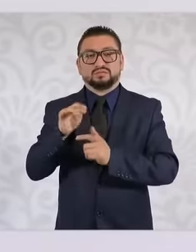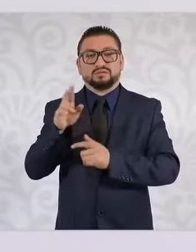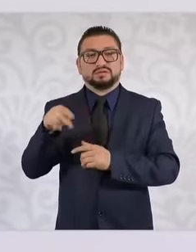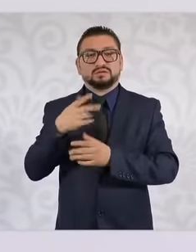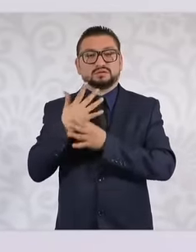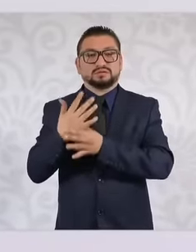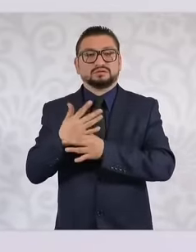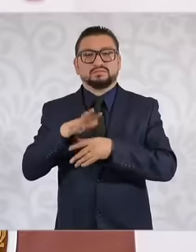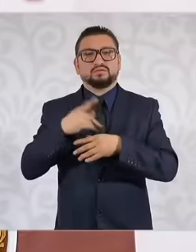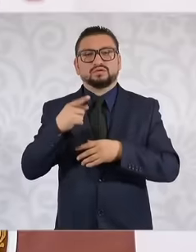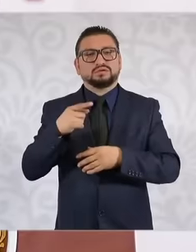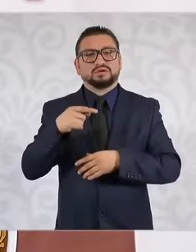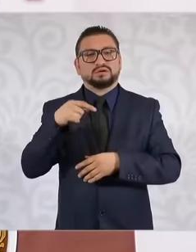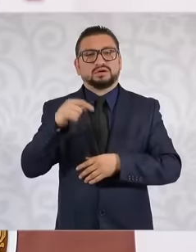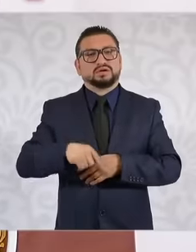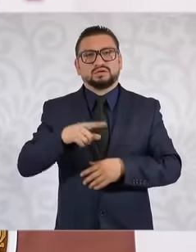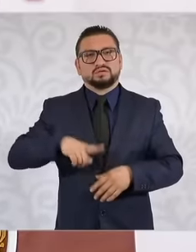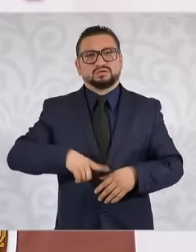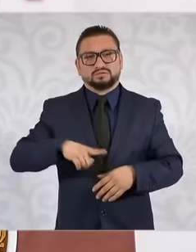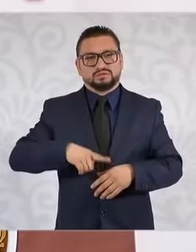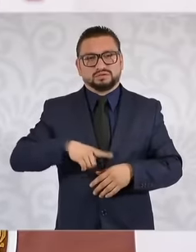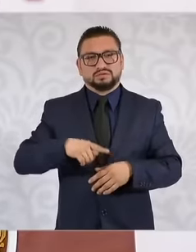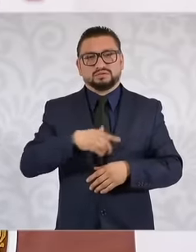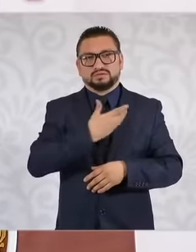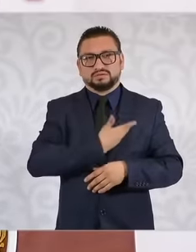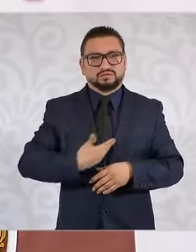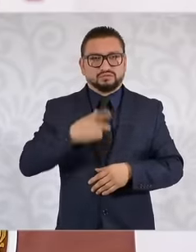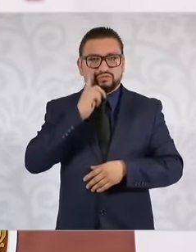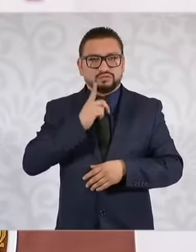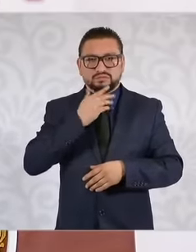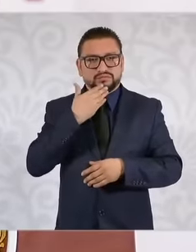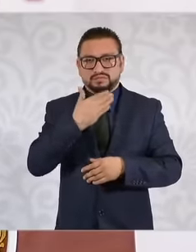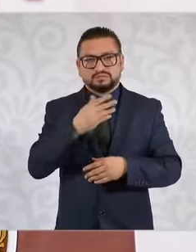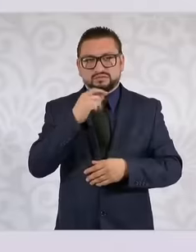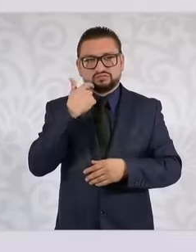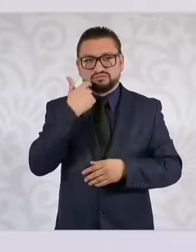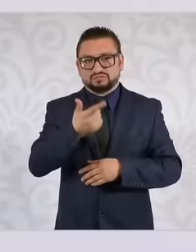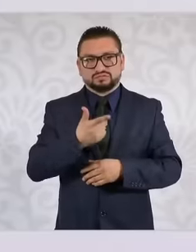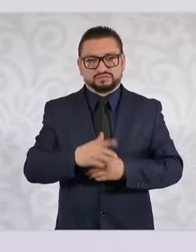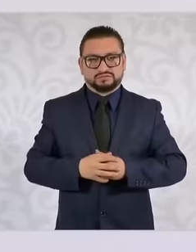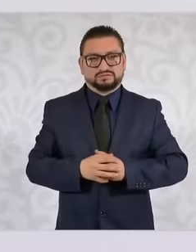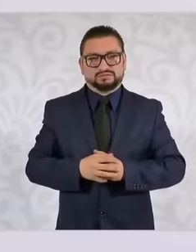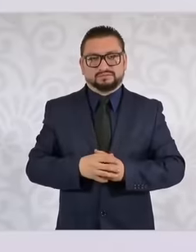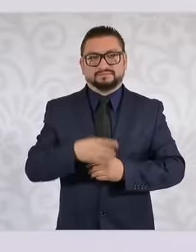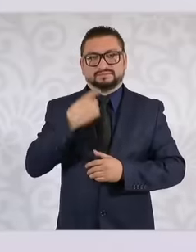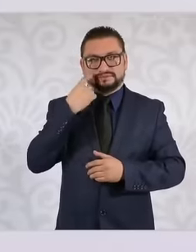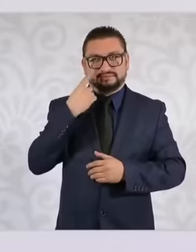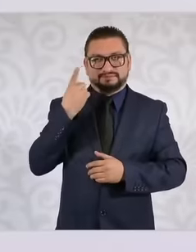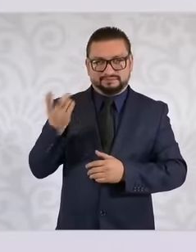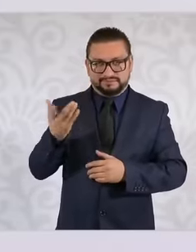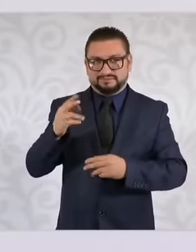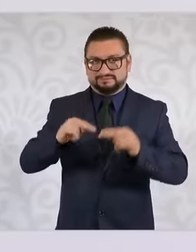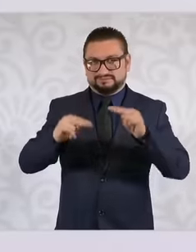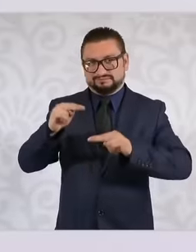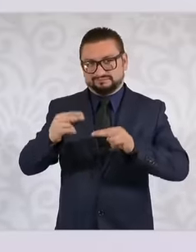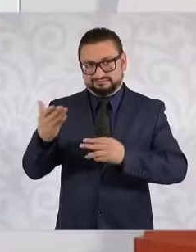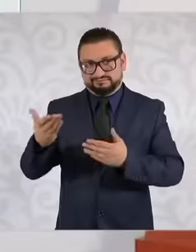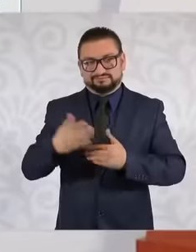que le vaya bien al gobierno de la presidenta. O sea, digo, nada más para que también veamos los niveles